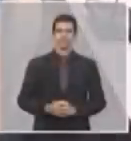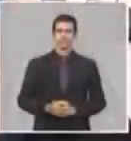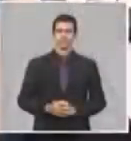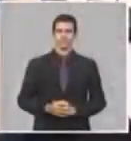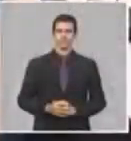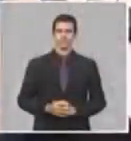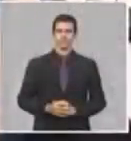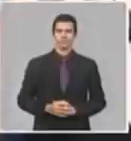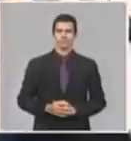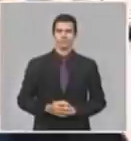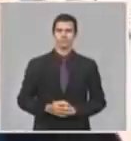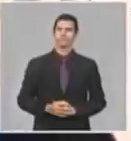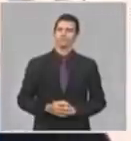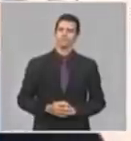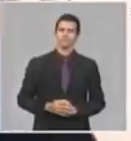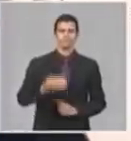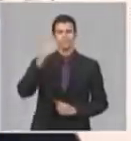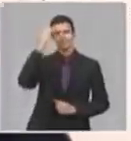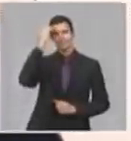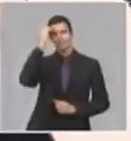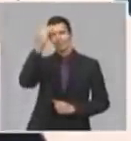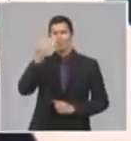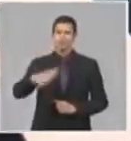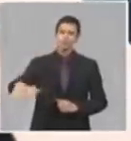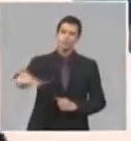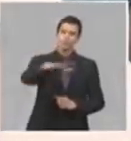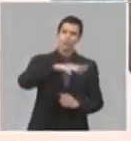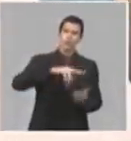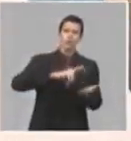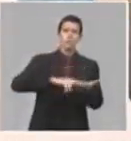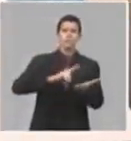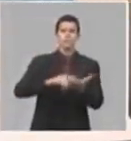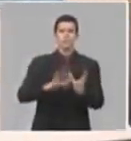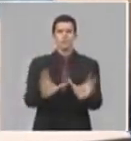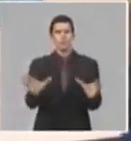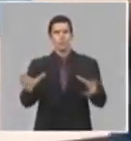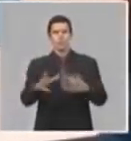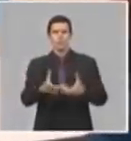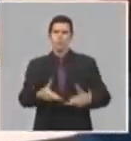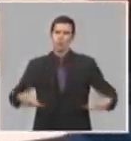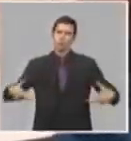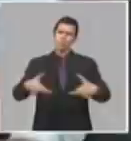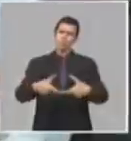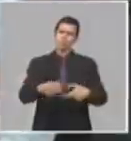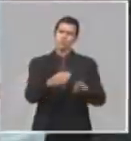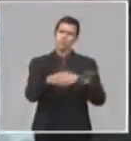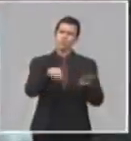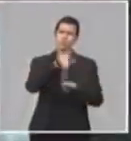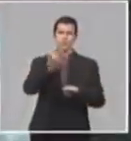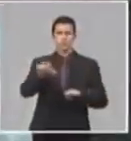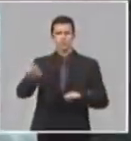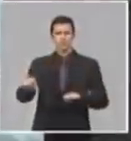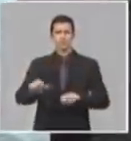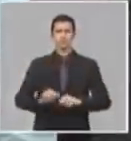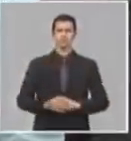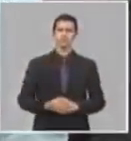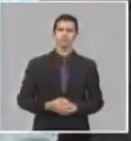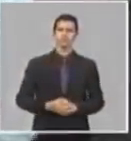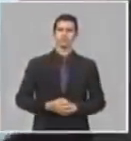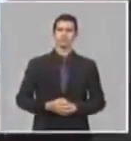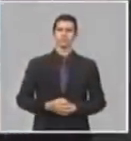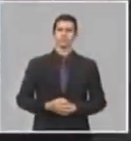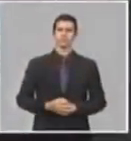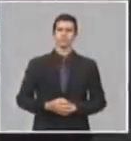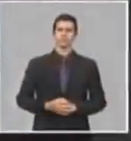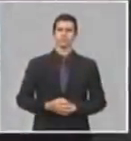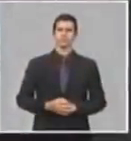Bueno, reiteramos el saludo a todos los miembros del Consejo de Ministros y también a los